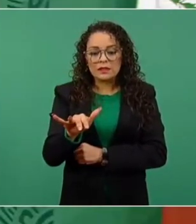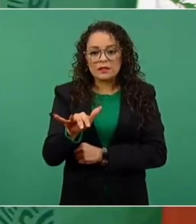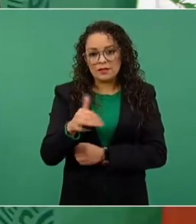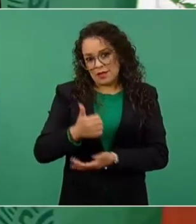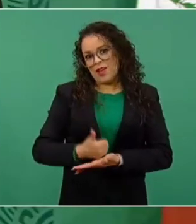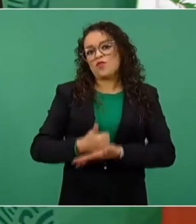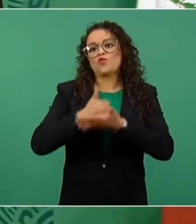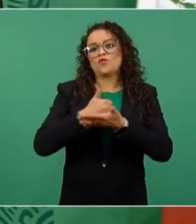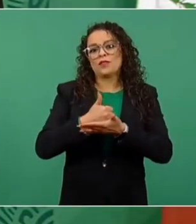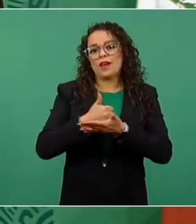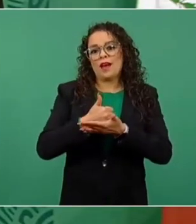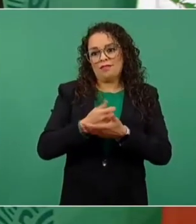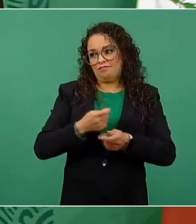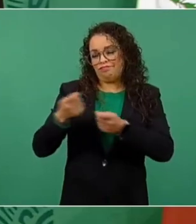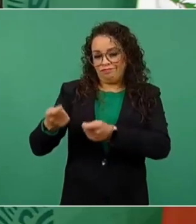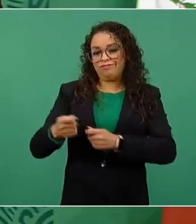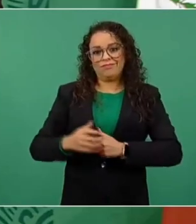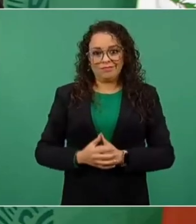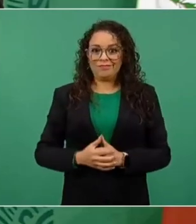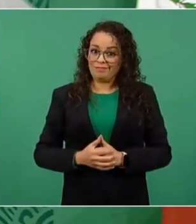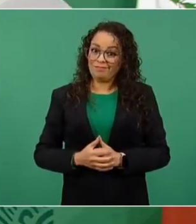¿Sí? Y